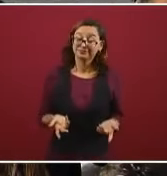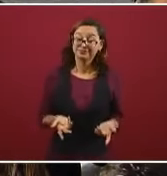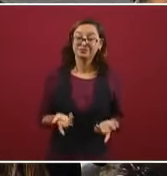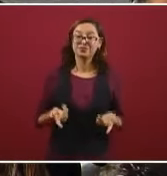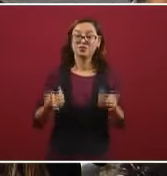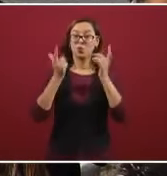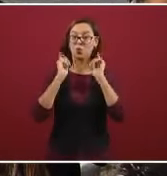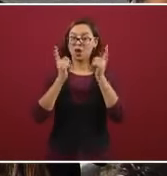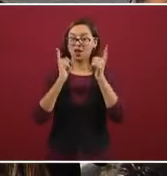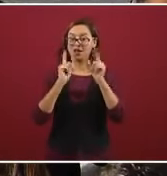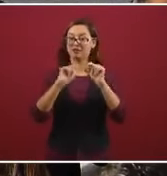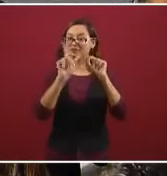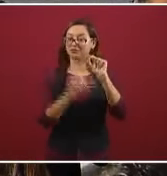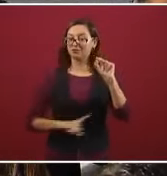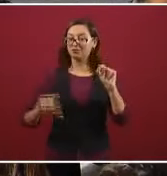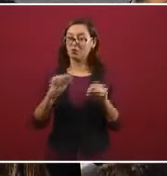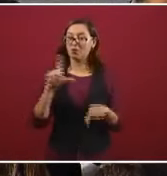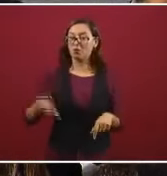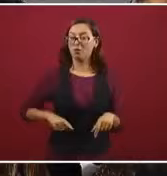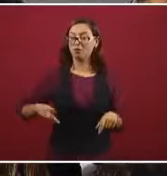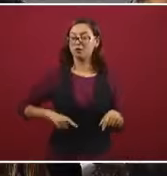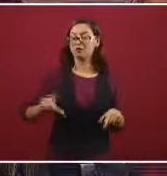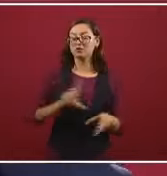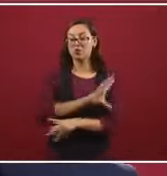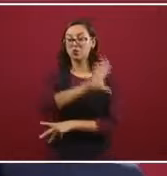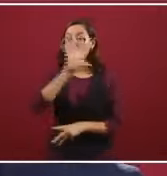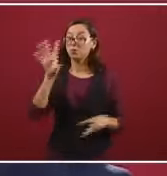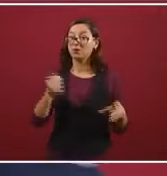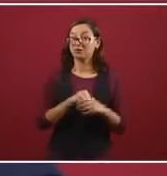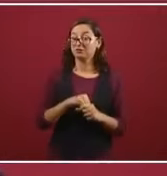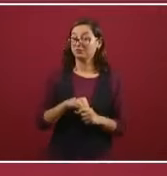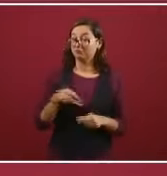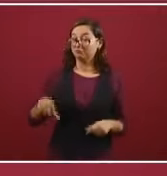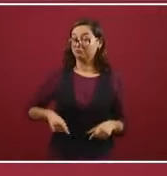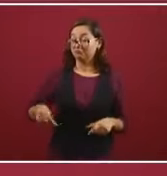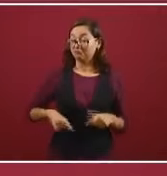para todo el gobierno, porque es muy grande el gobierno.